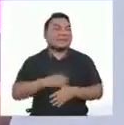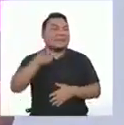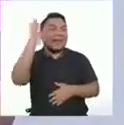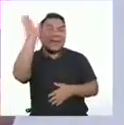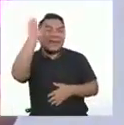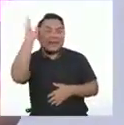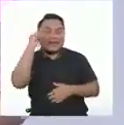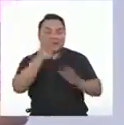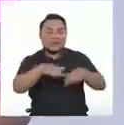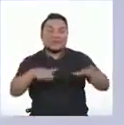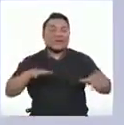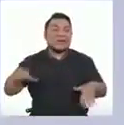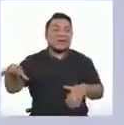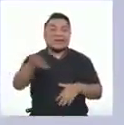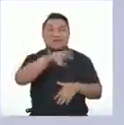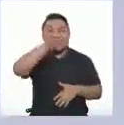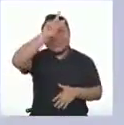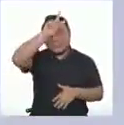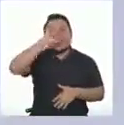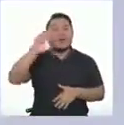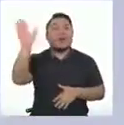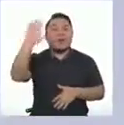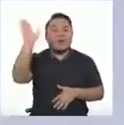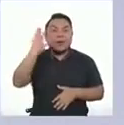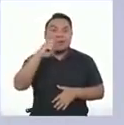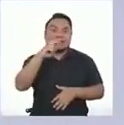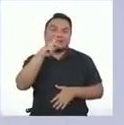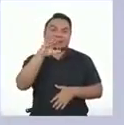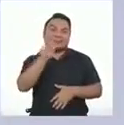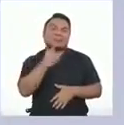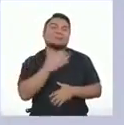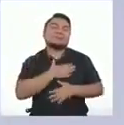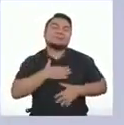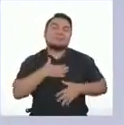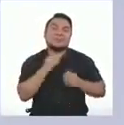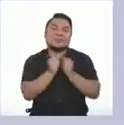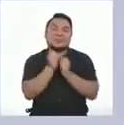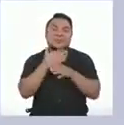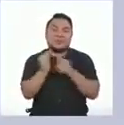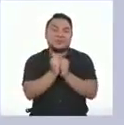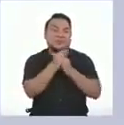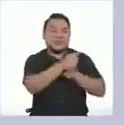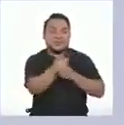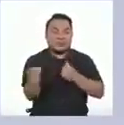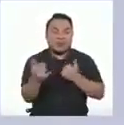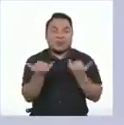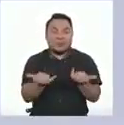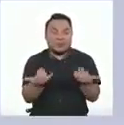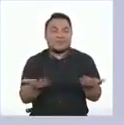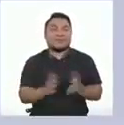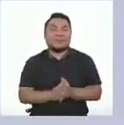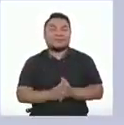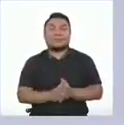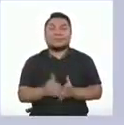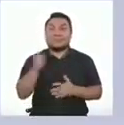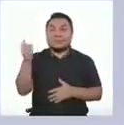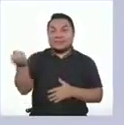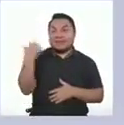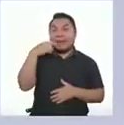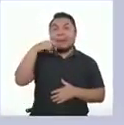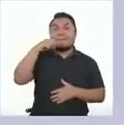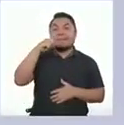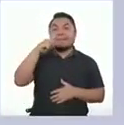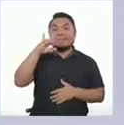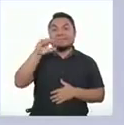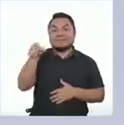y niñas de todo el Perú. Hola, Patricia. Encantada de compartir con ustedes el programa de hoy. Como mencionó